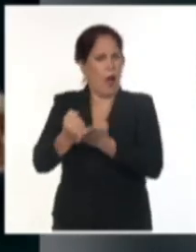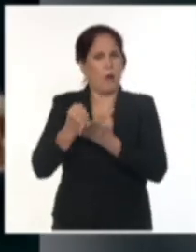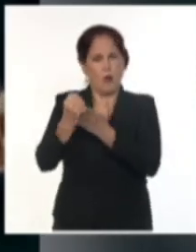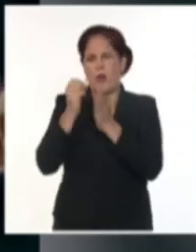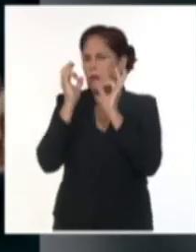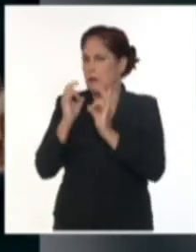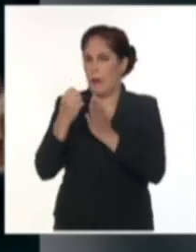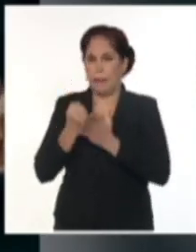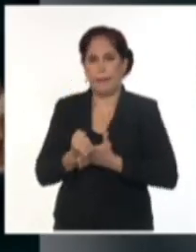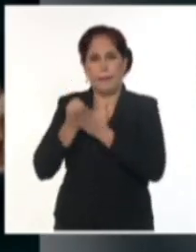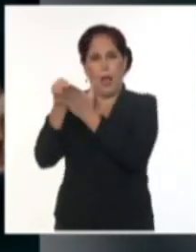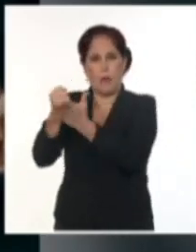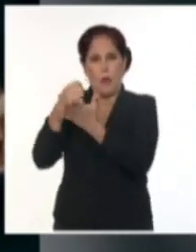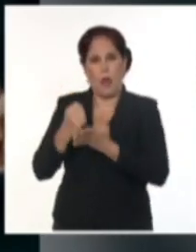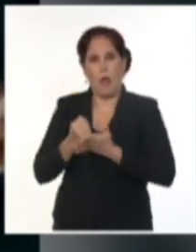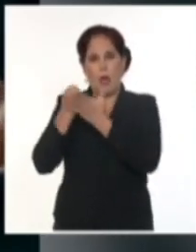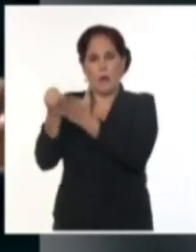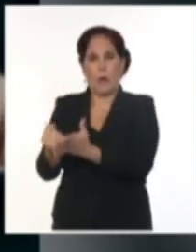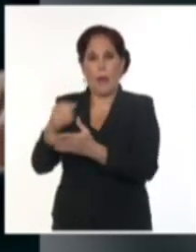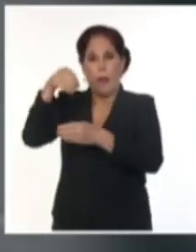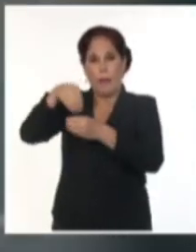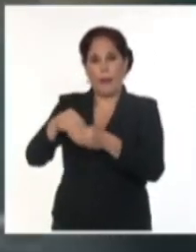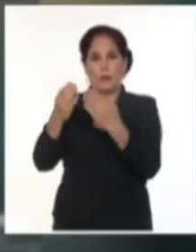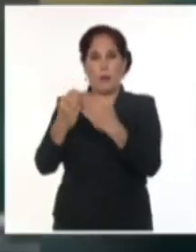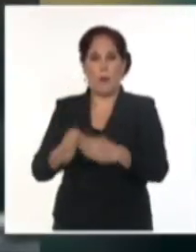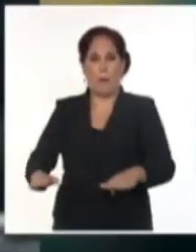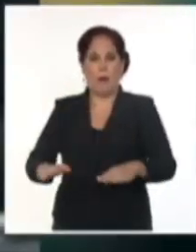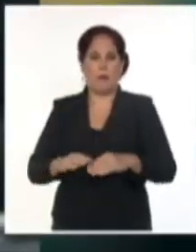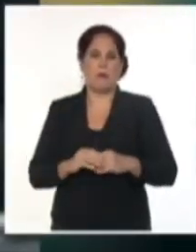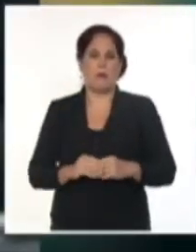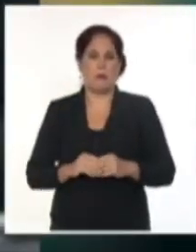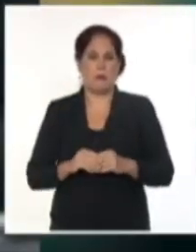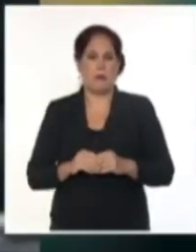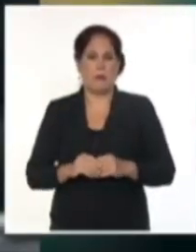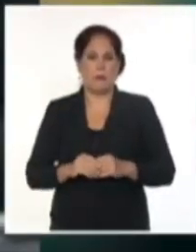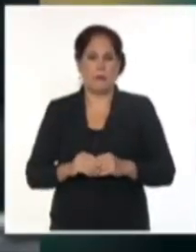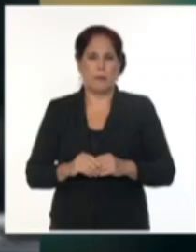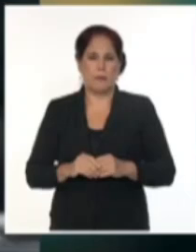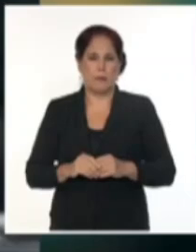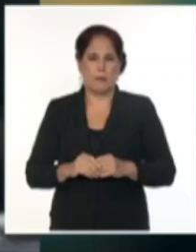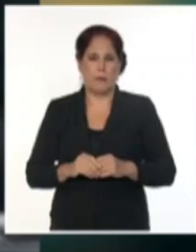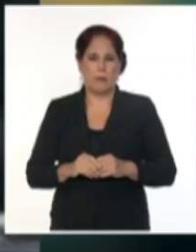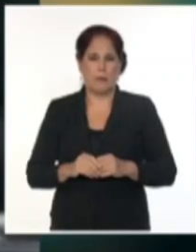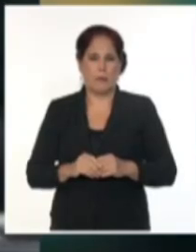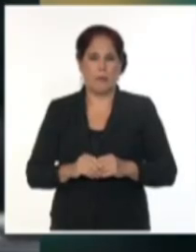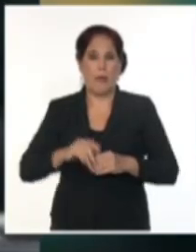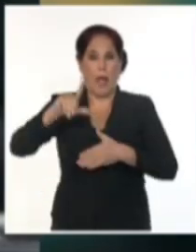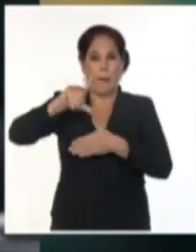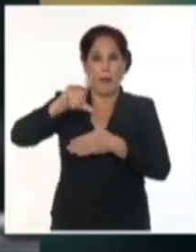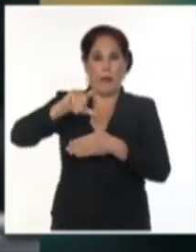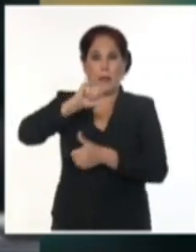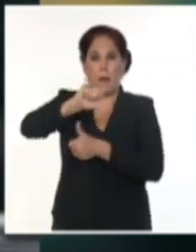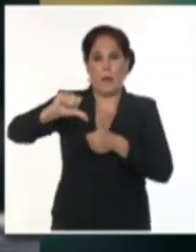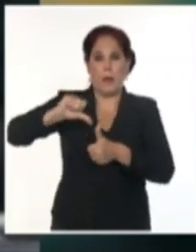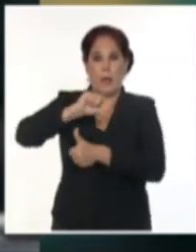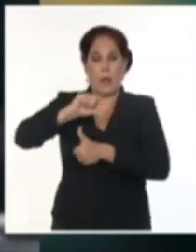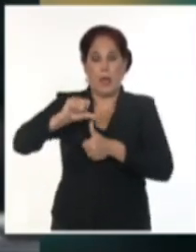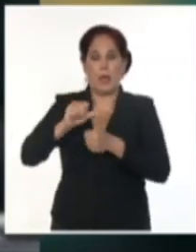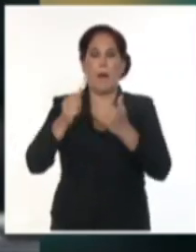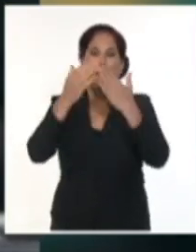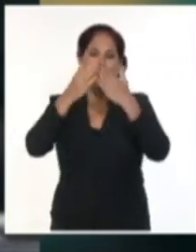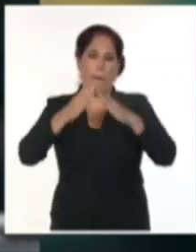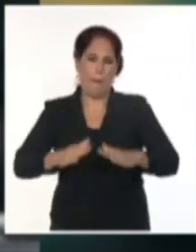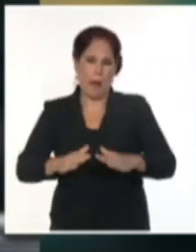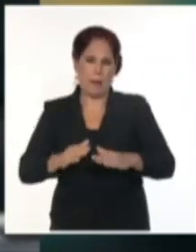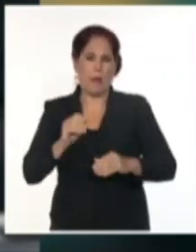contribuir a la búsqueda de la paz en Colombia. Debemos recordar ainda que América Latina y el Caribe son un espacio de paz